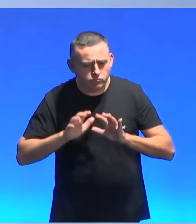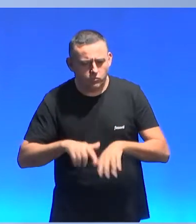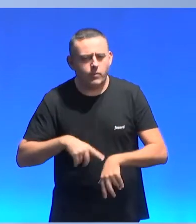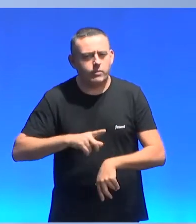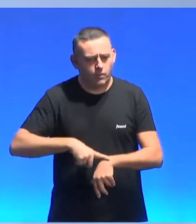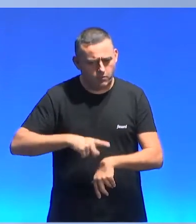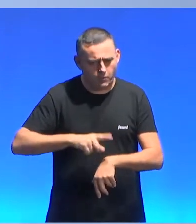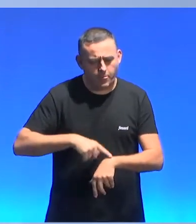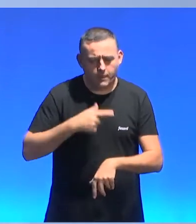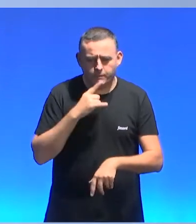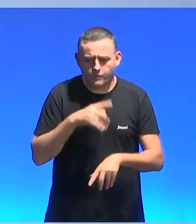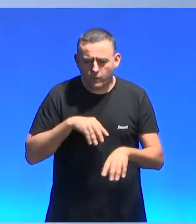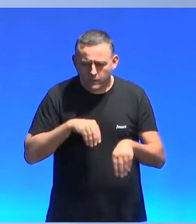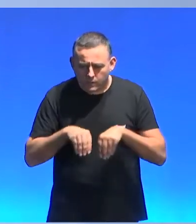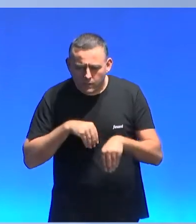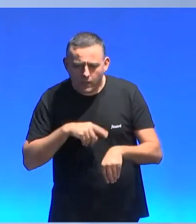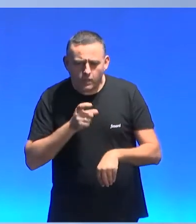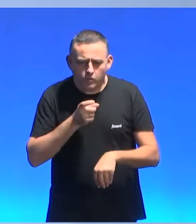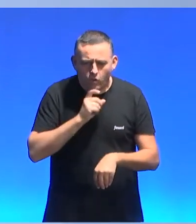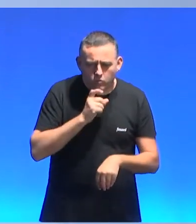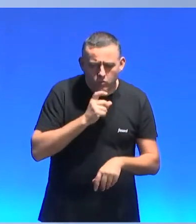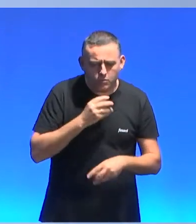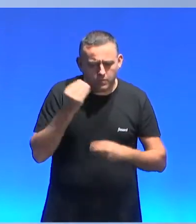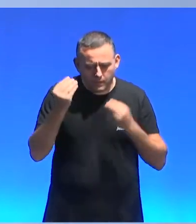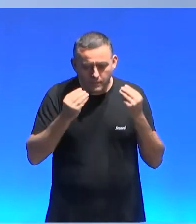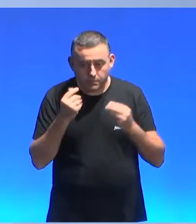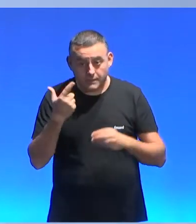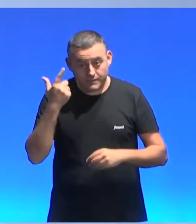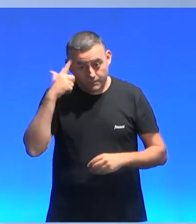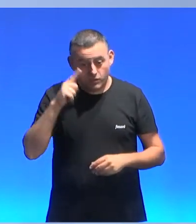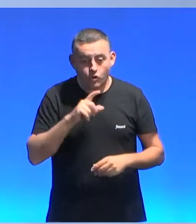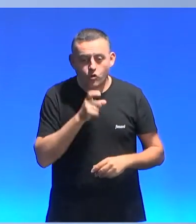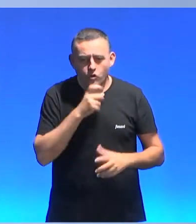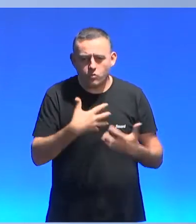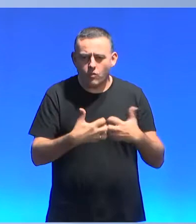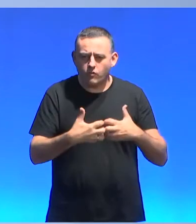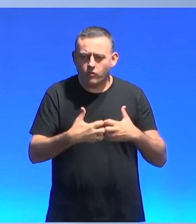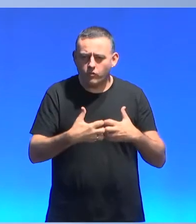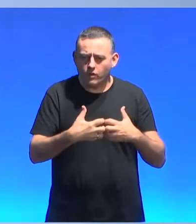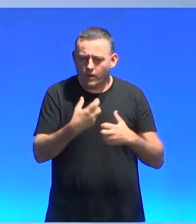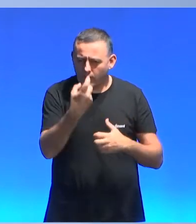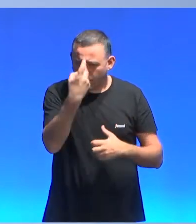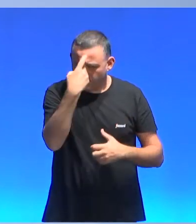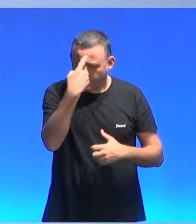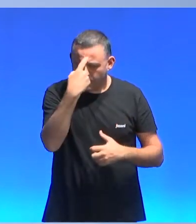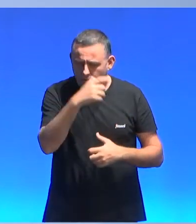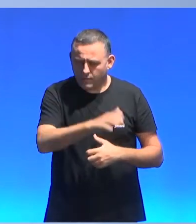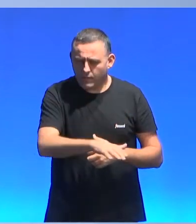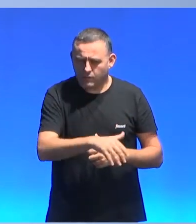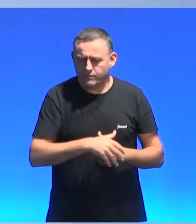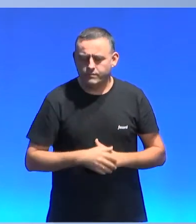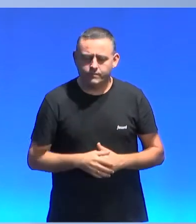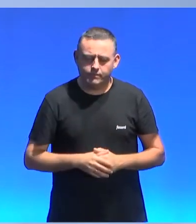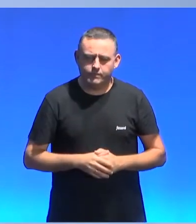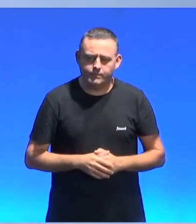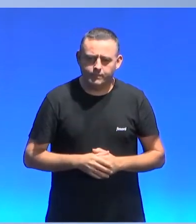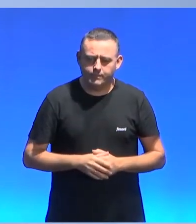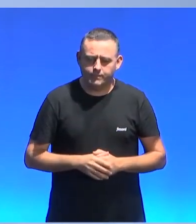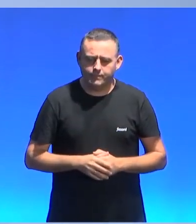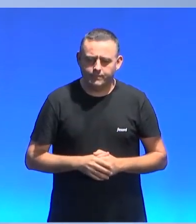estrategias, para llegar allá donde los niños esconden sus ideas, sus pensamientos.